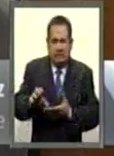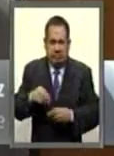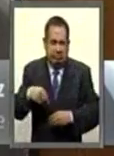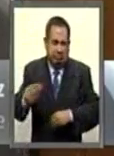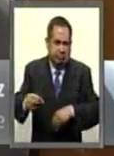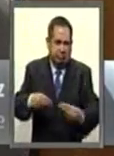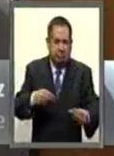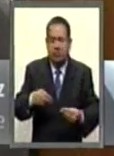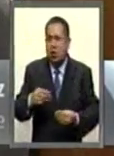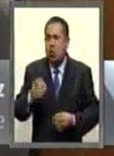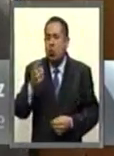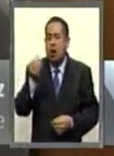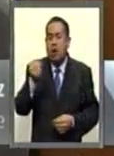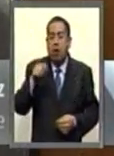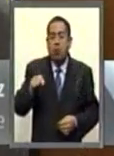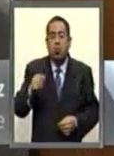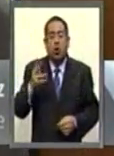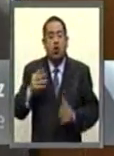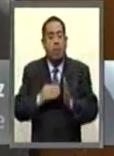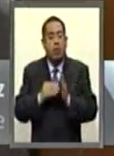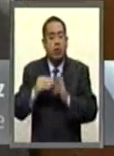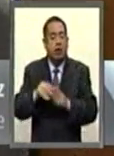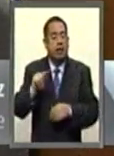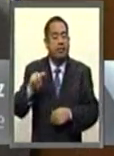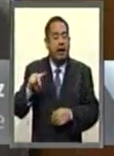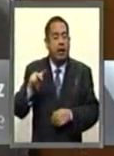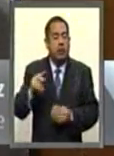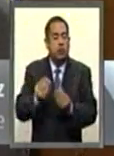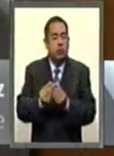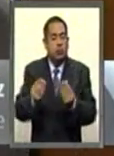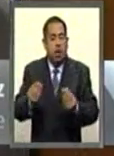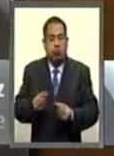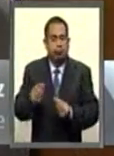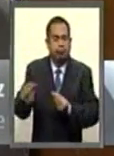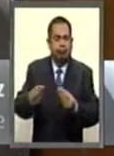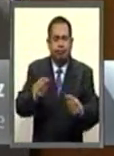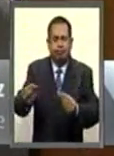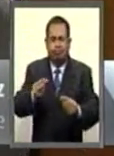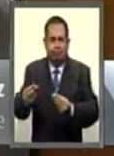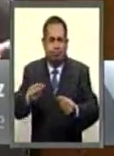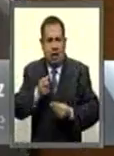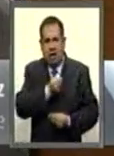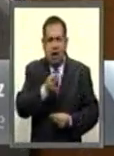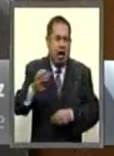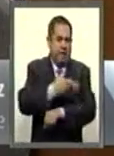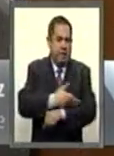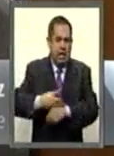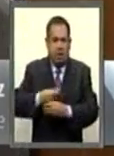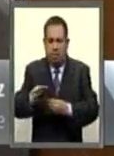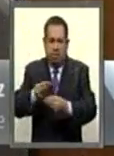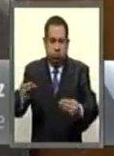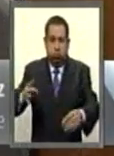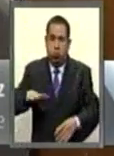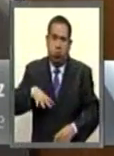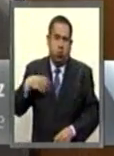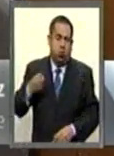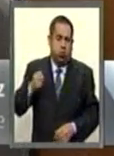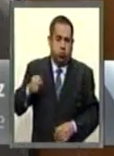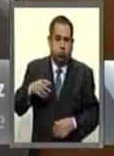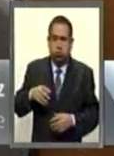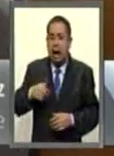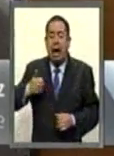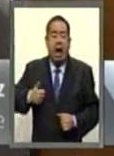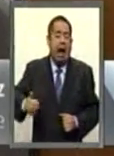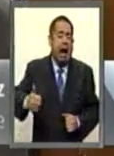entregar 9.4 millones de televisores, igual número de familias, lo que constituye un esfuerzo de que